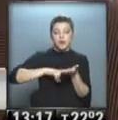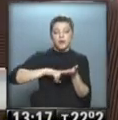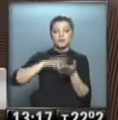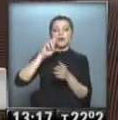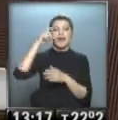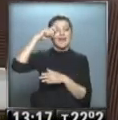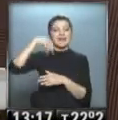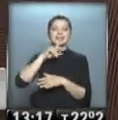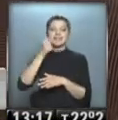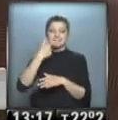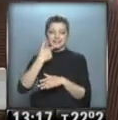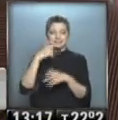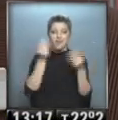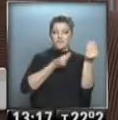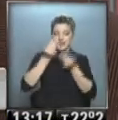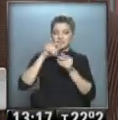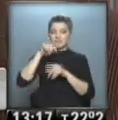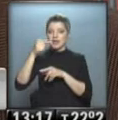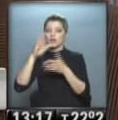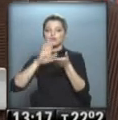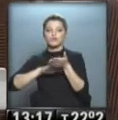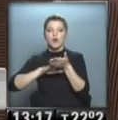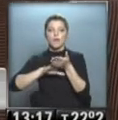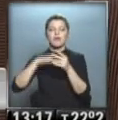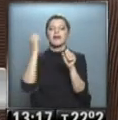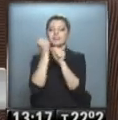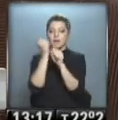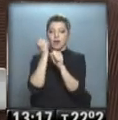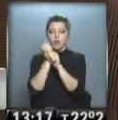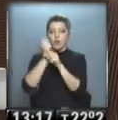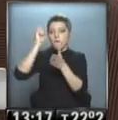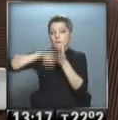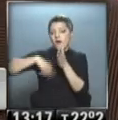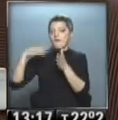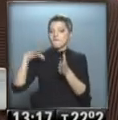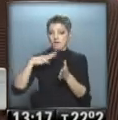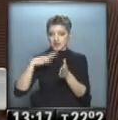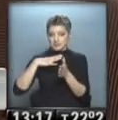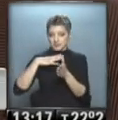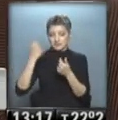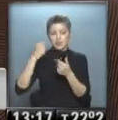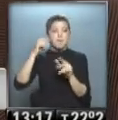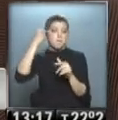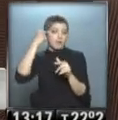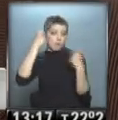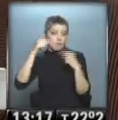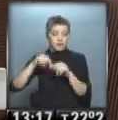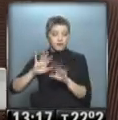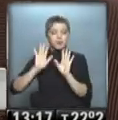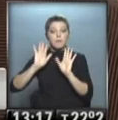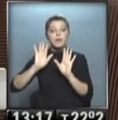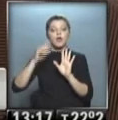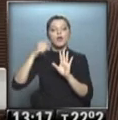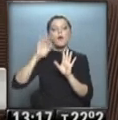la necesidad de modificar ganancias o el tema de trabajadores no registrados. De todas formas, no descartamos antes